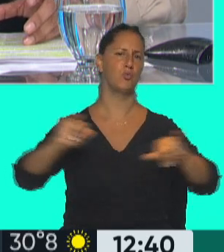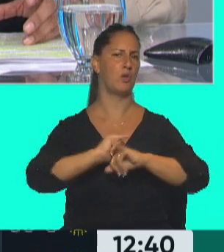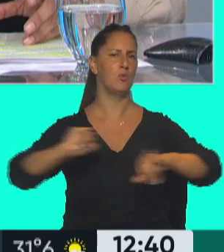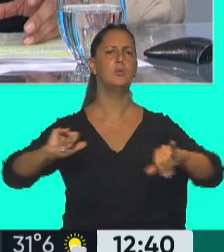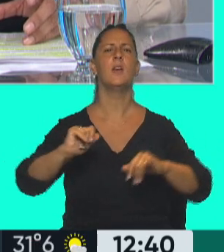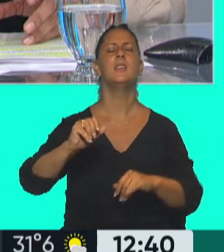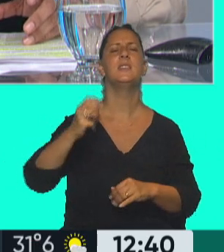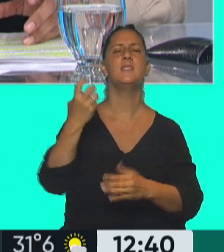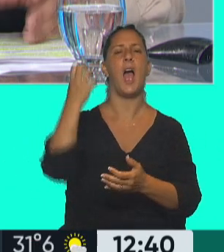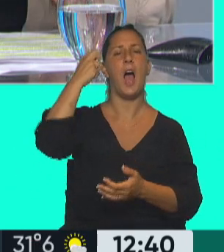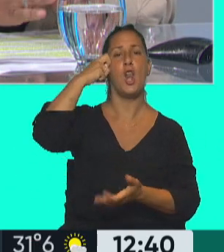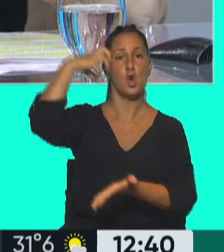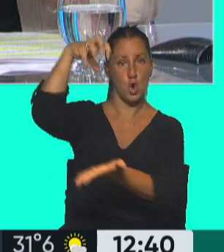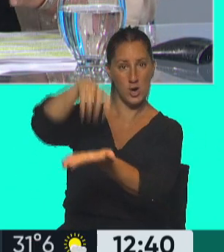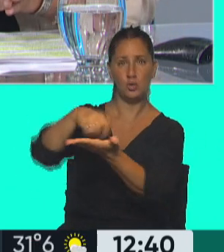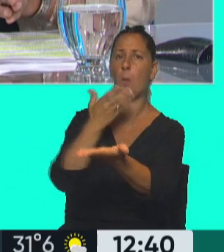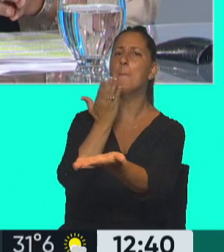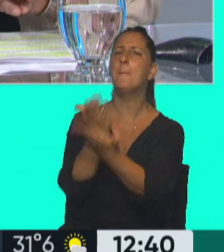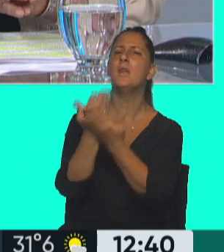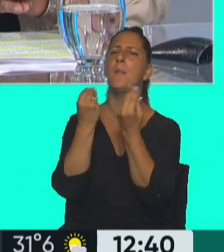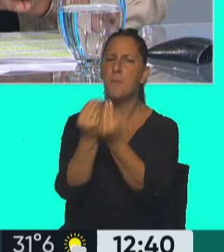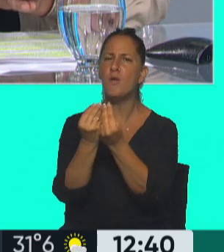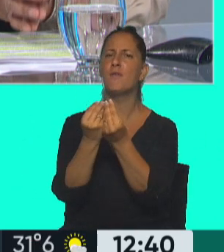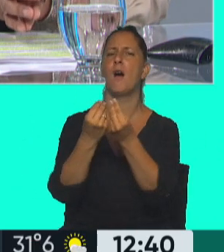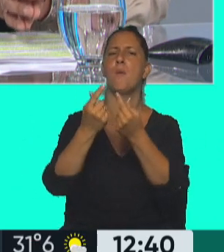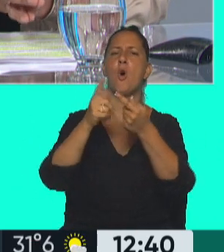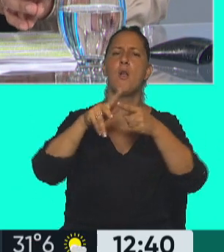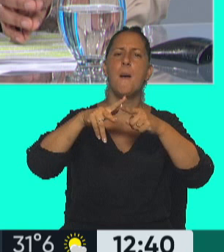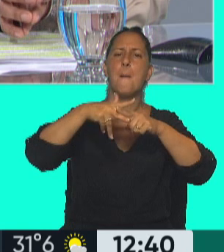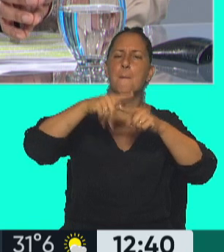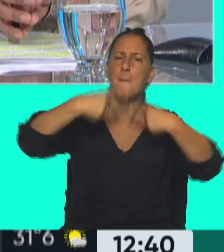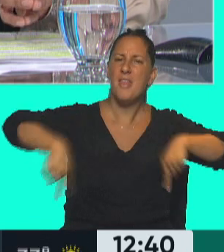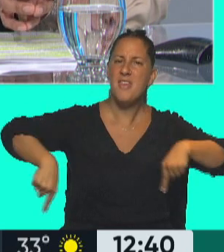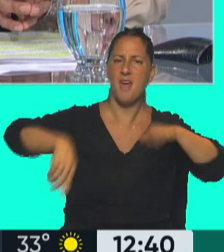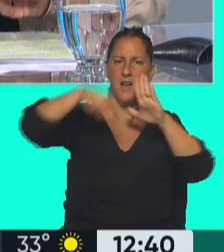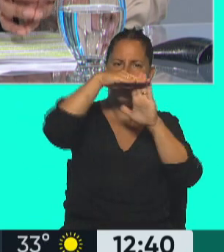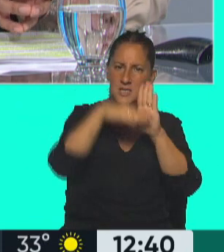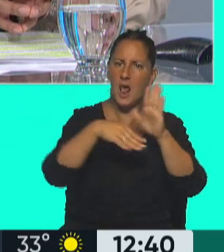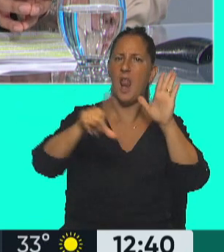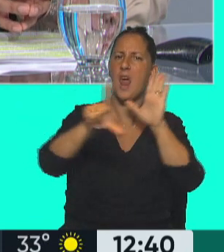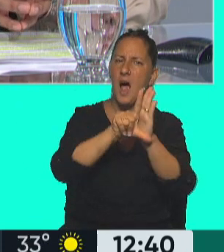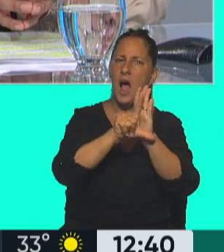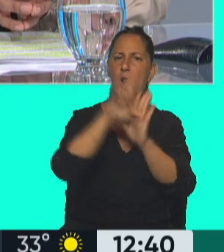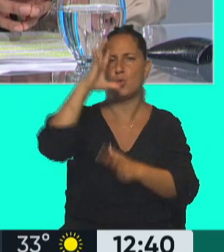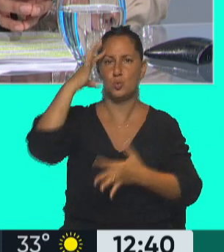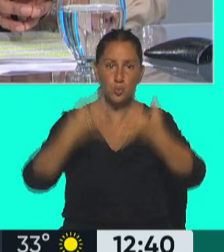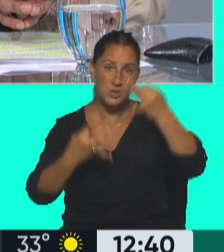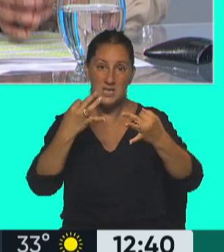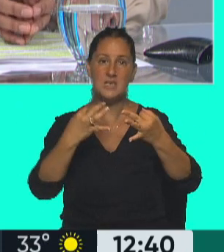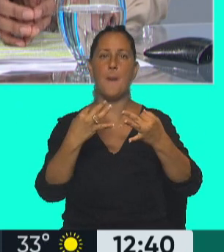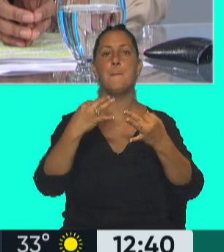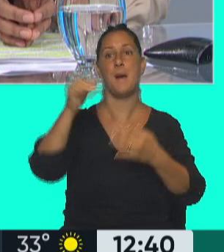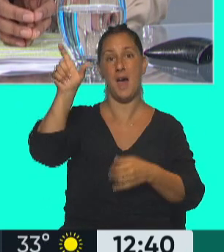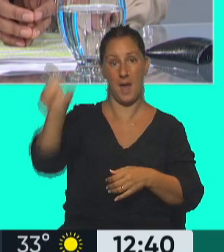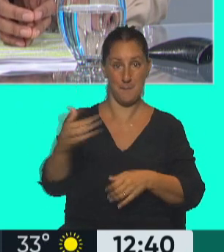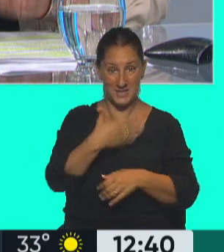al Parlamento Nacional que se ocupe de instrumentar las medidas pertinentes, legales, jurídicas, para hacerle el juicio